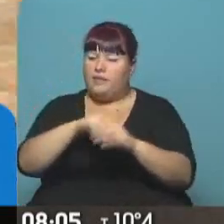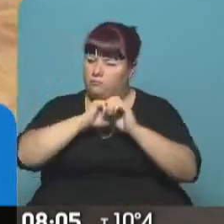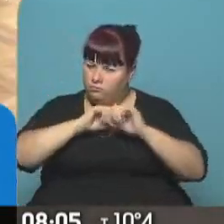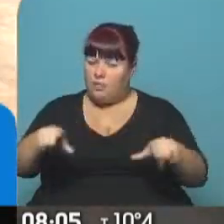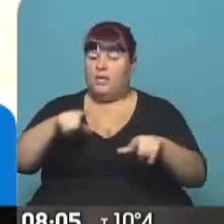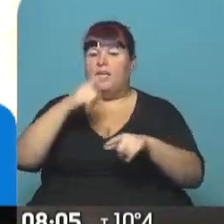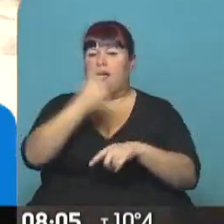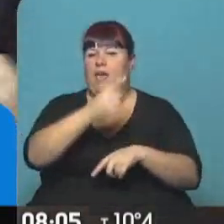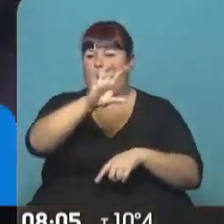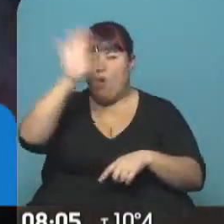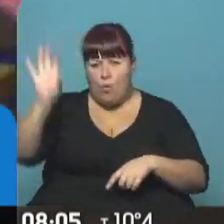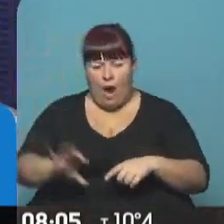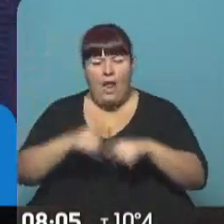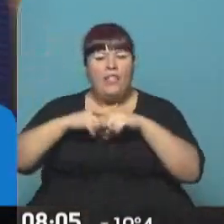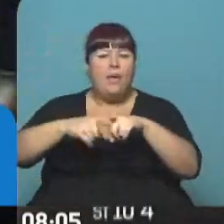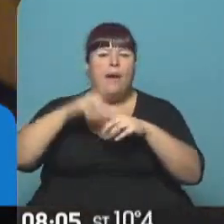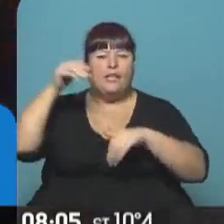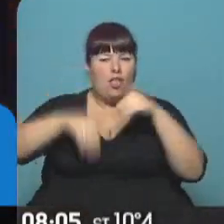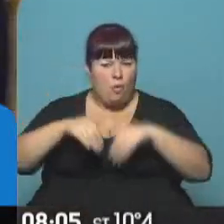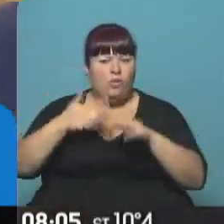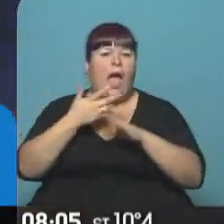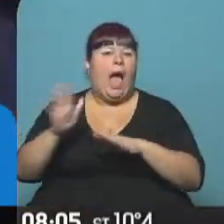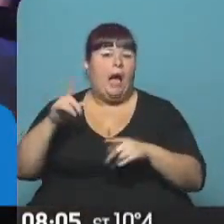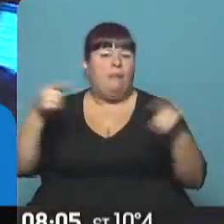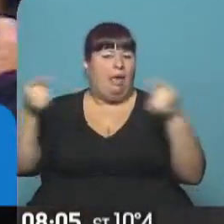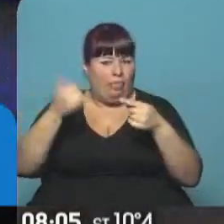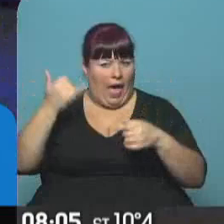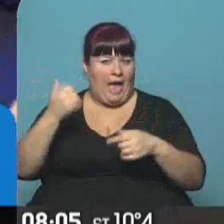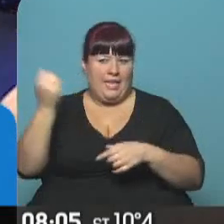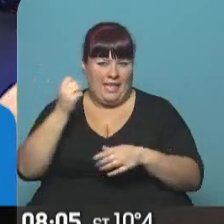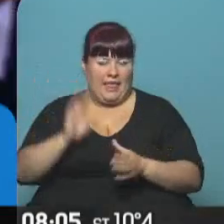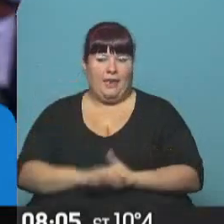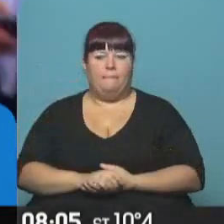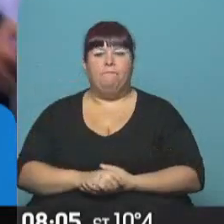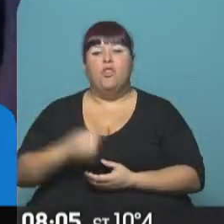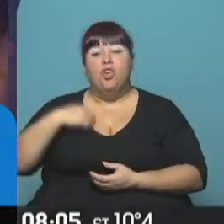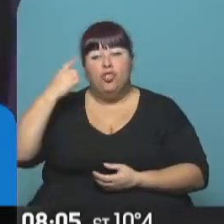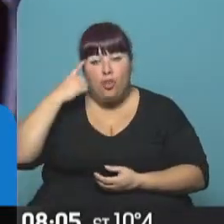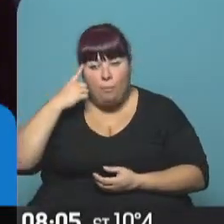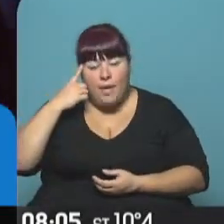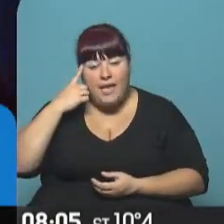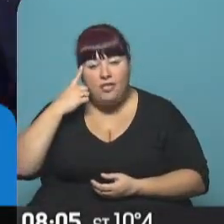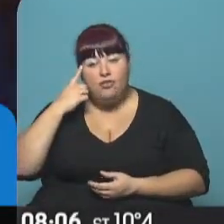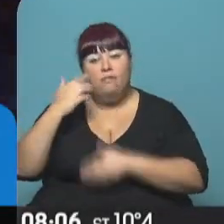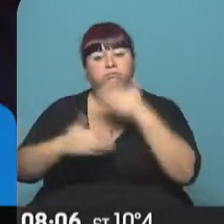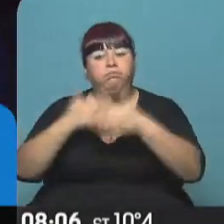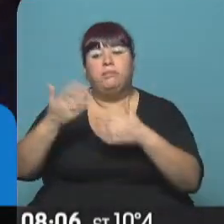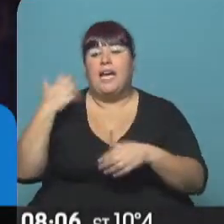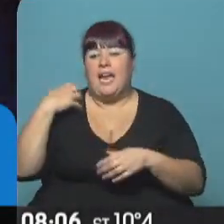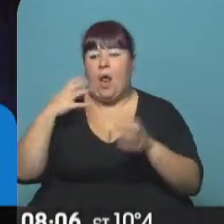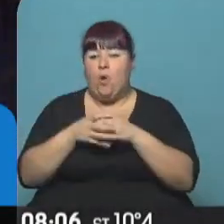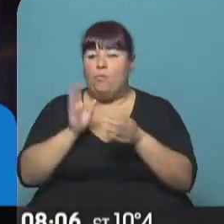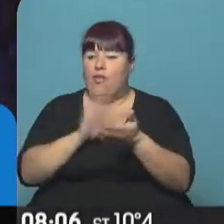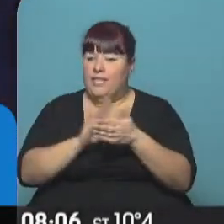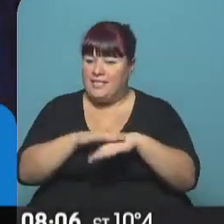se logró meterse en cada uno de los distritos en la discusión electoral a pesar de esta polarización que se ha intentado. Creo que es un ascenso general del Frente de